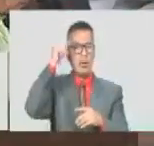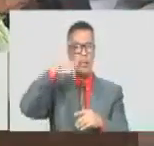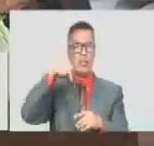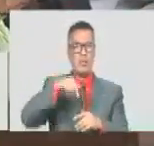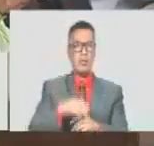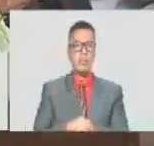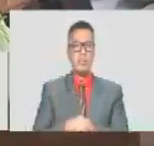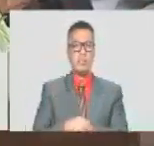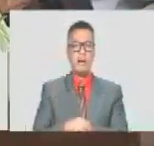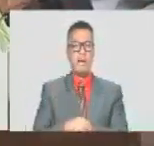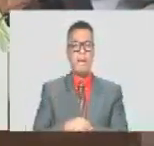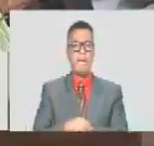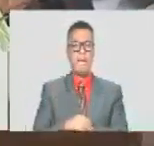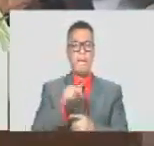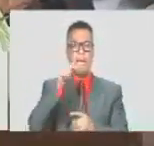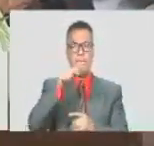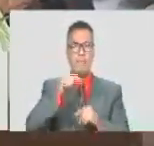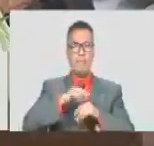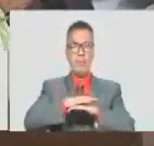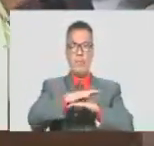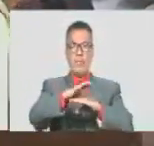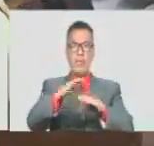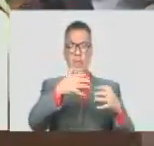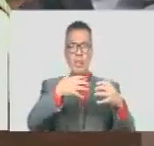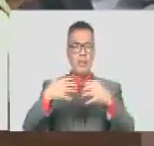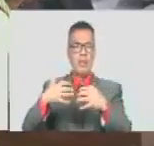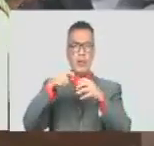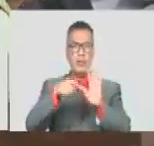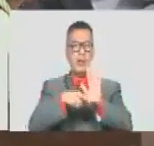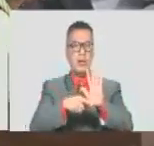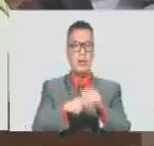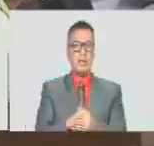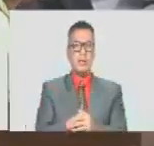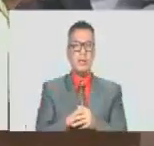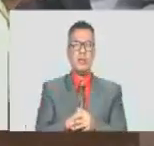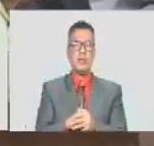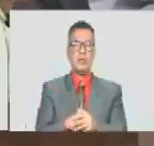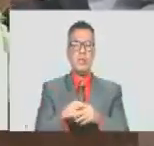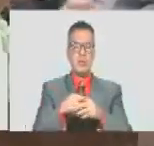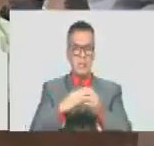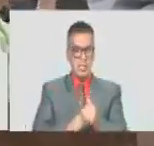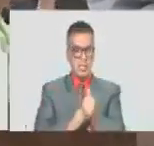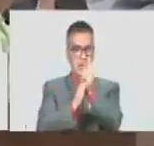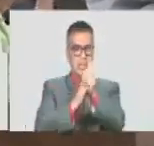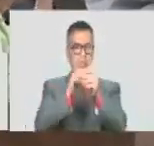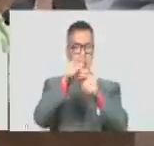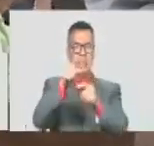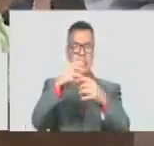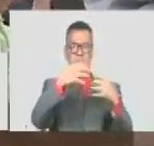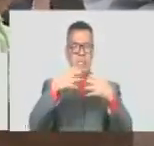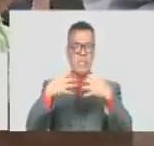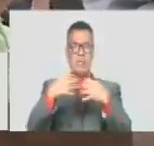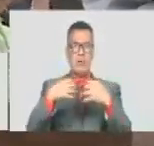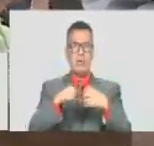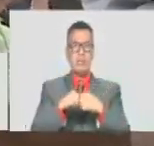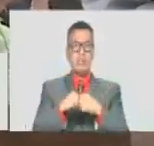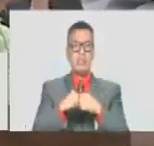pone en este campo de batalla a comandar la lucha contra